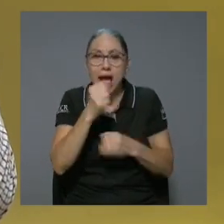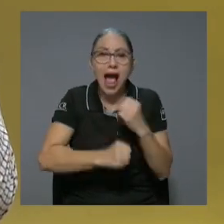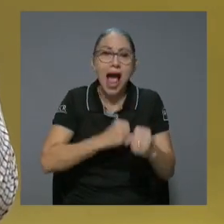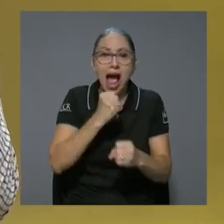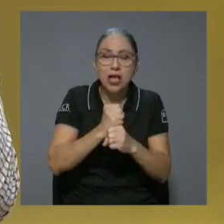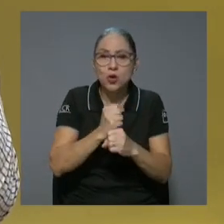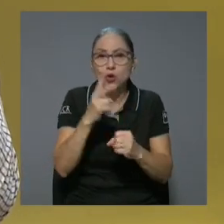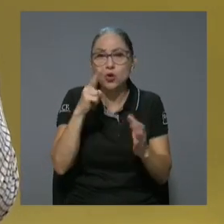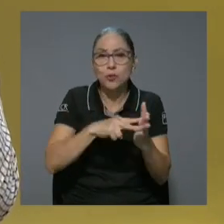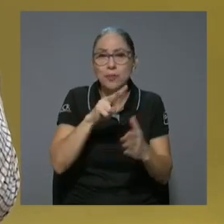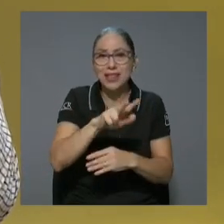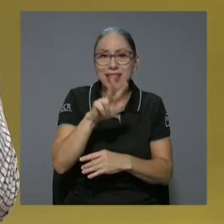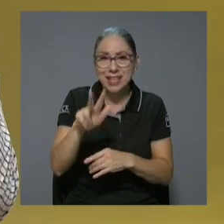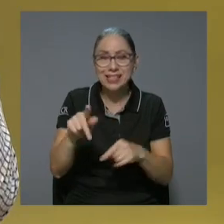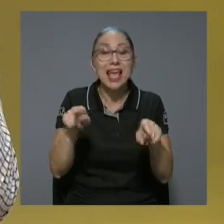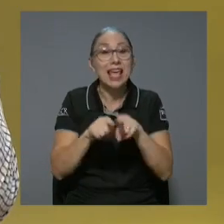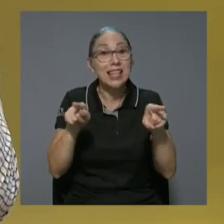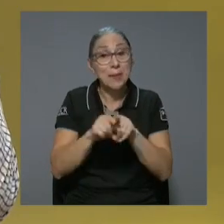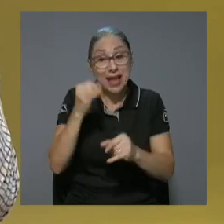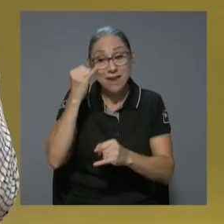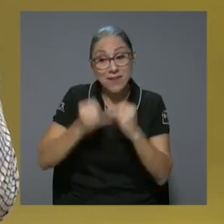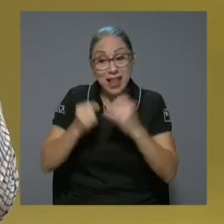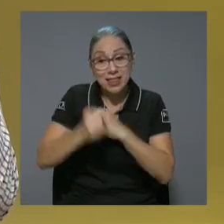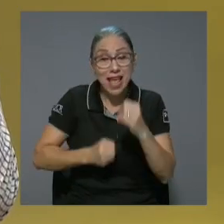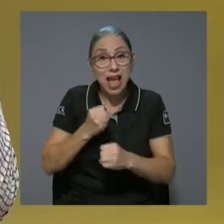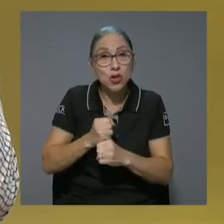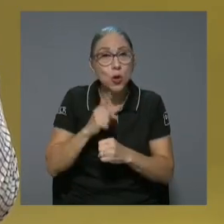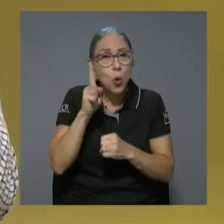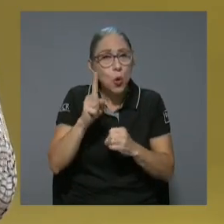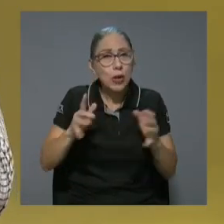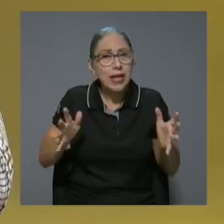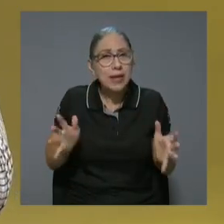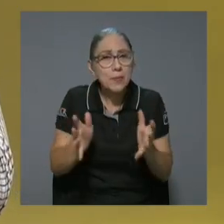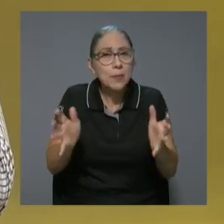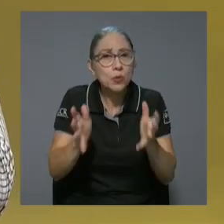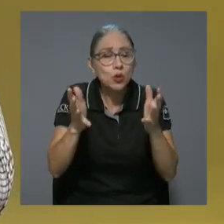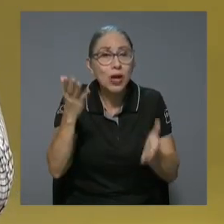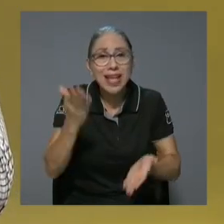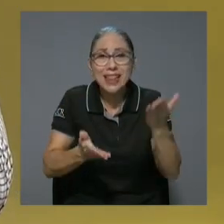2023, e incluso un impulso a final de año quizás nos vaya a llevar